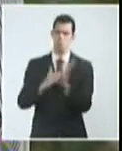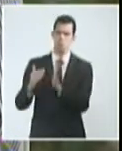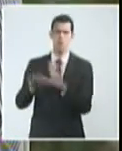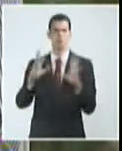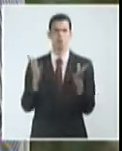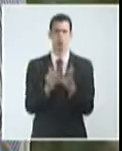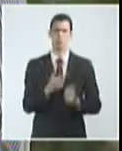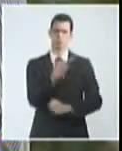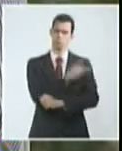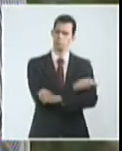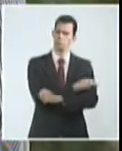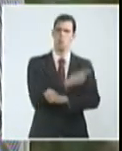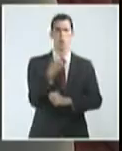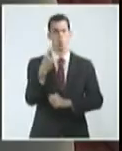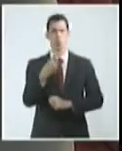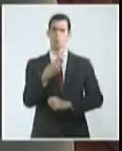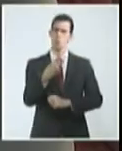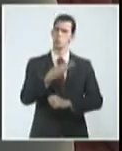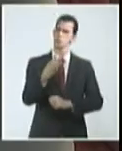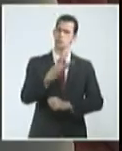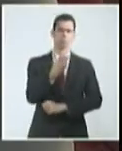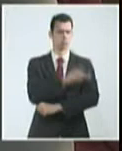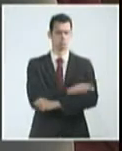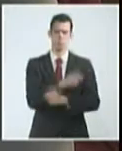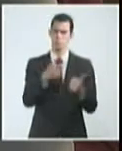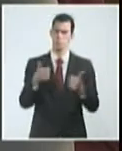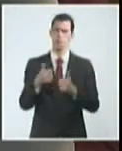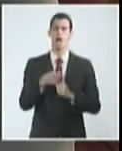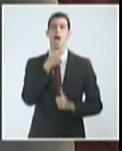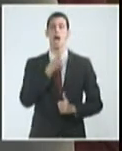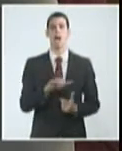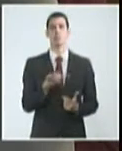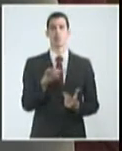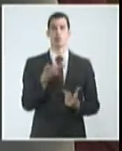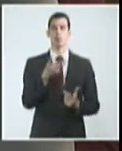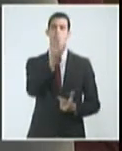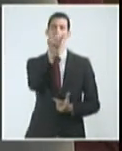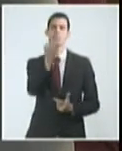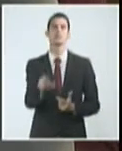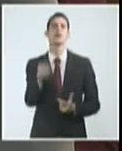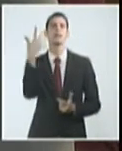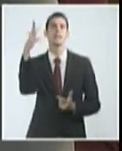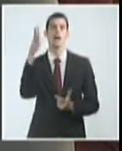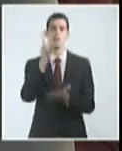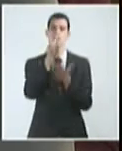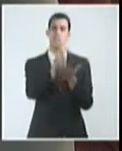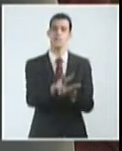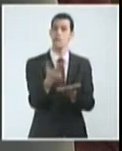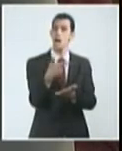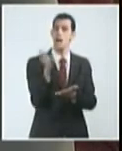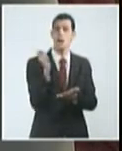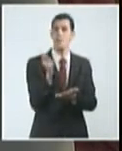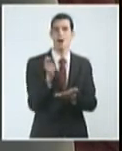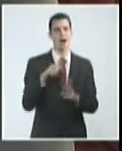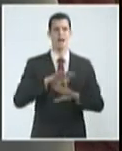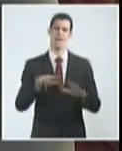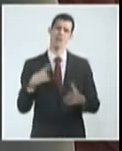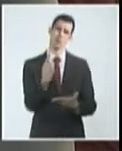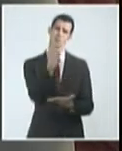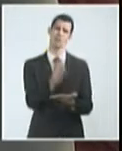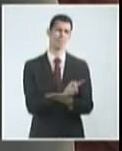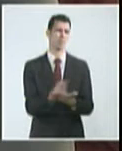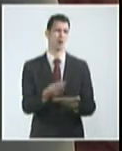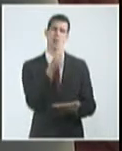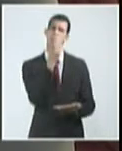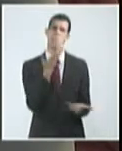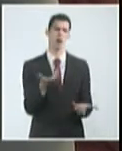Para los que no pueden completar el esquema porque están por el tiempo que llevan en Cuba y por los intervalos que van de